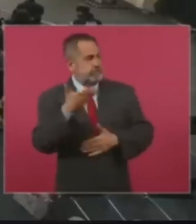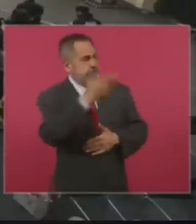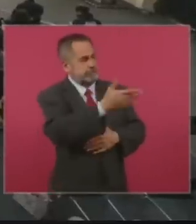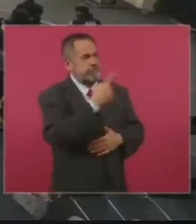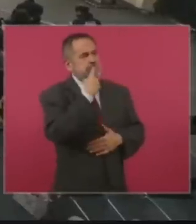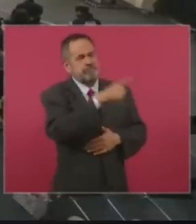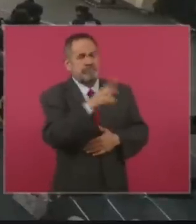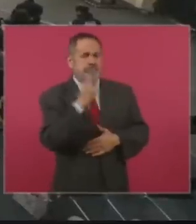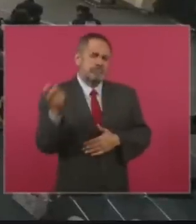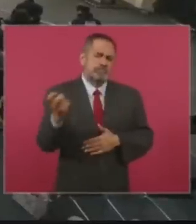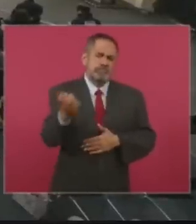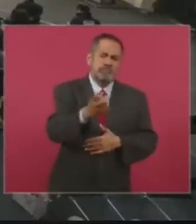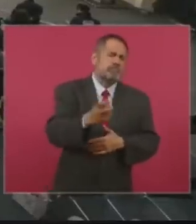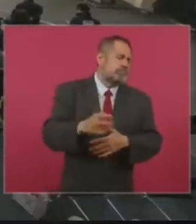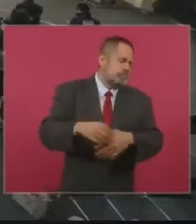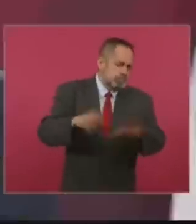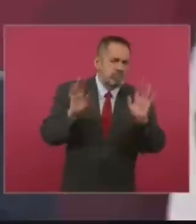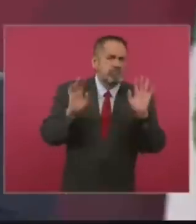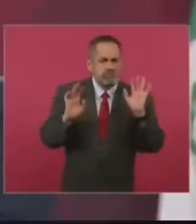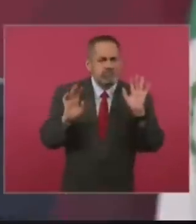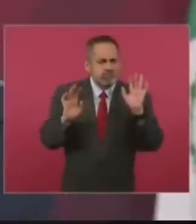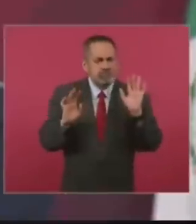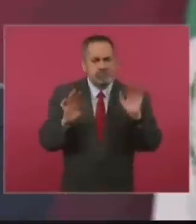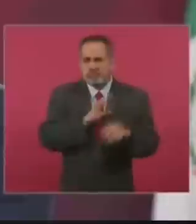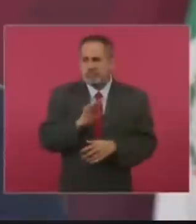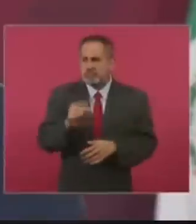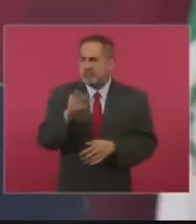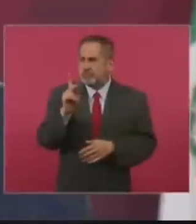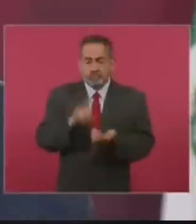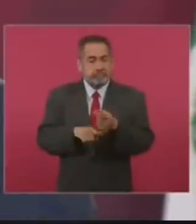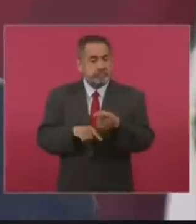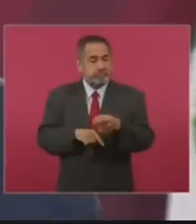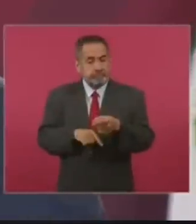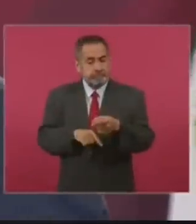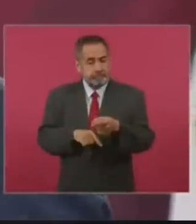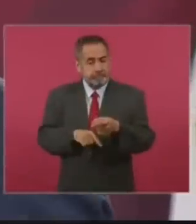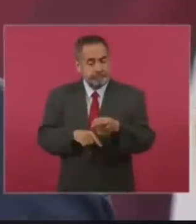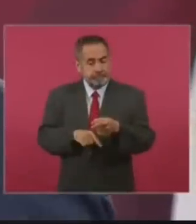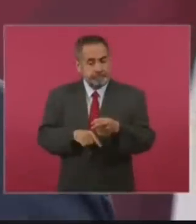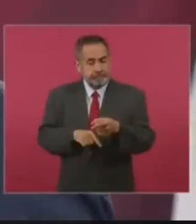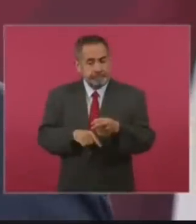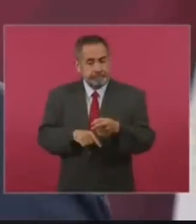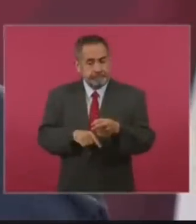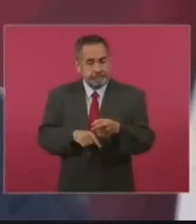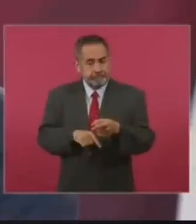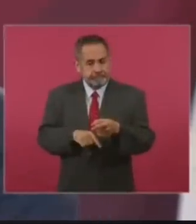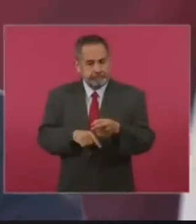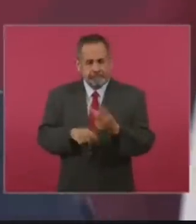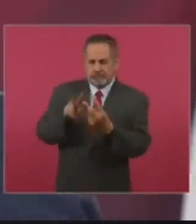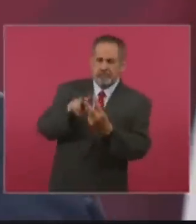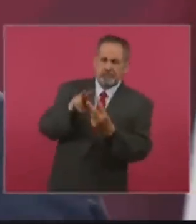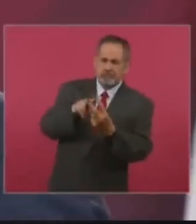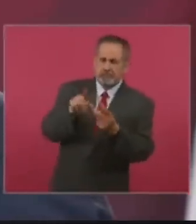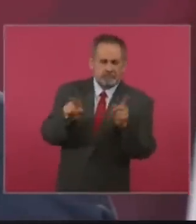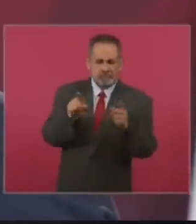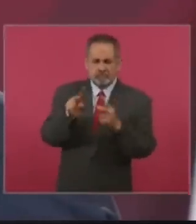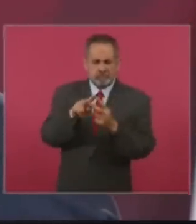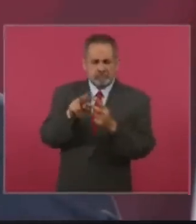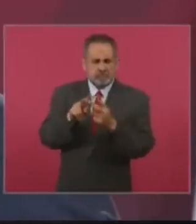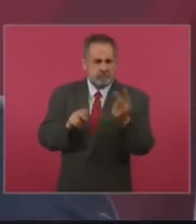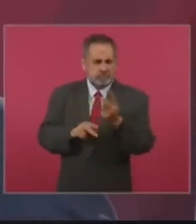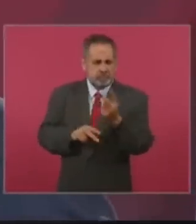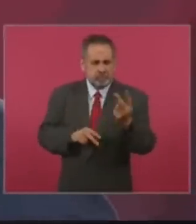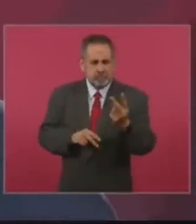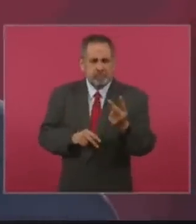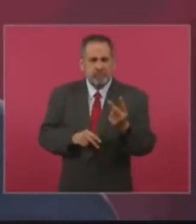denuncias pero en el caso de en los dos casos